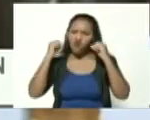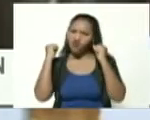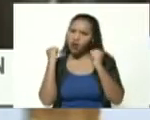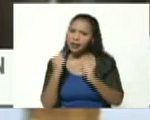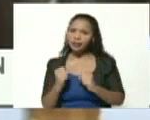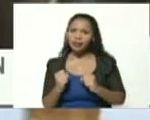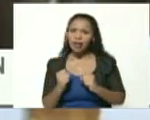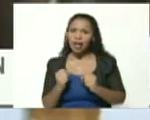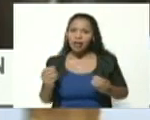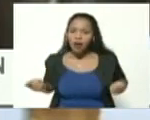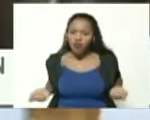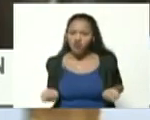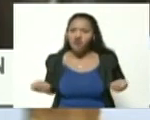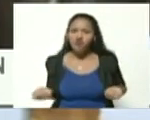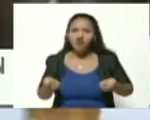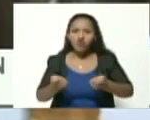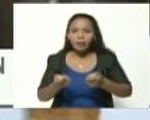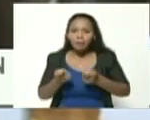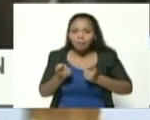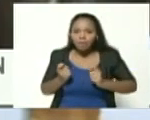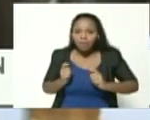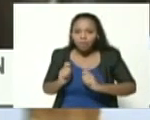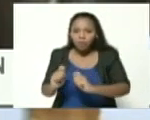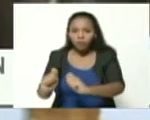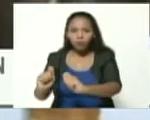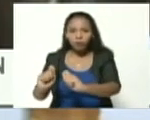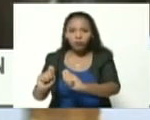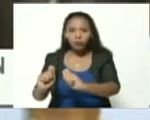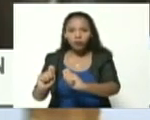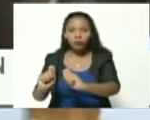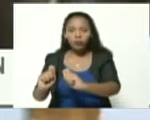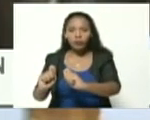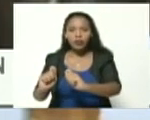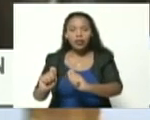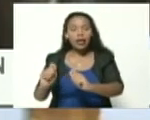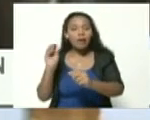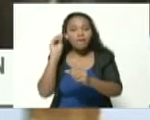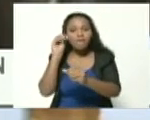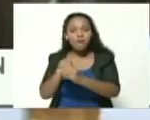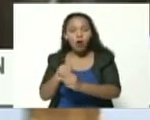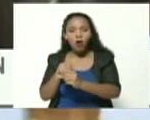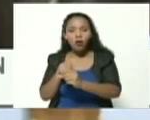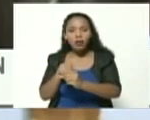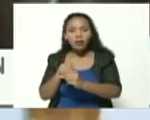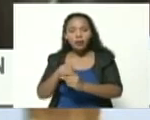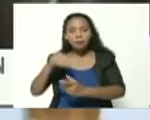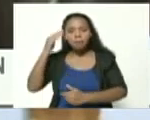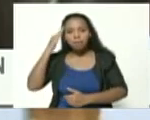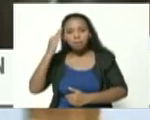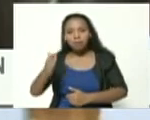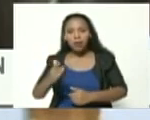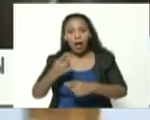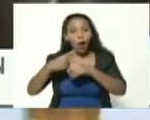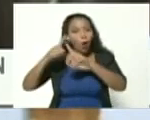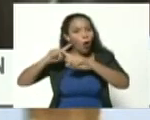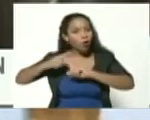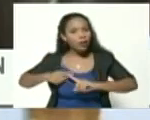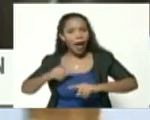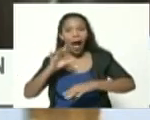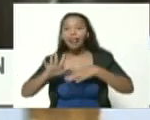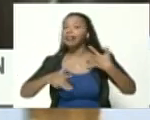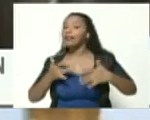de auspiciar intentos de magnicidio e incursiones mercenarias, entre otras